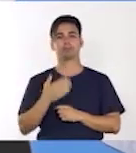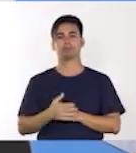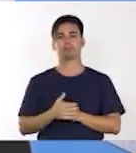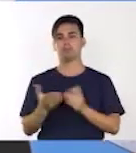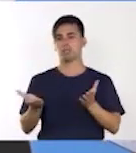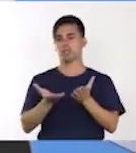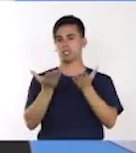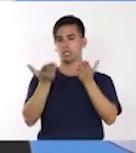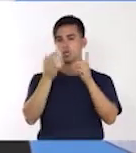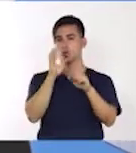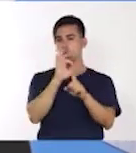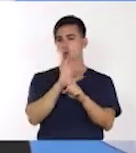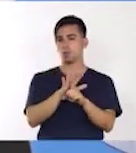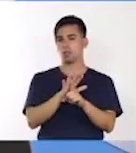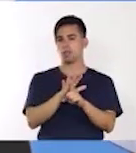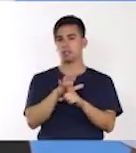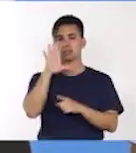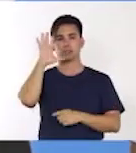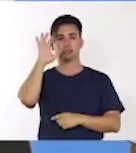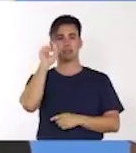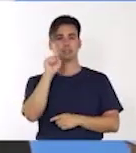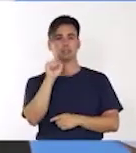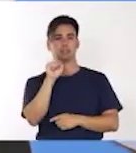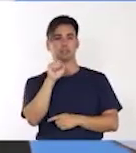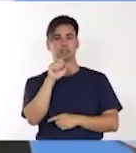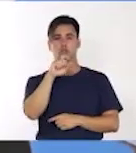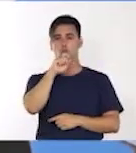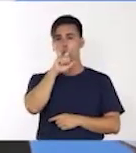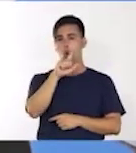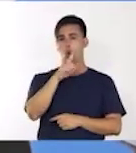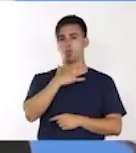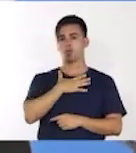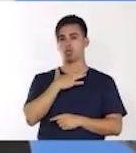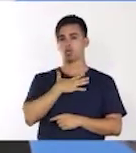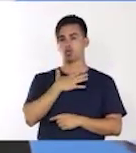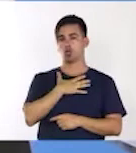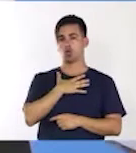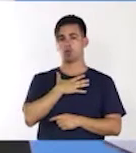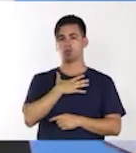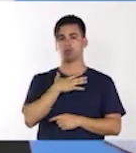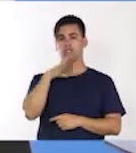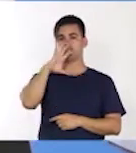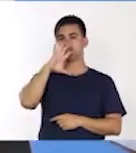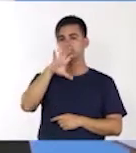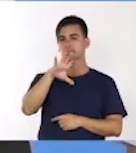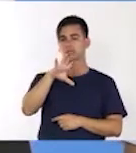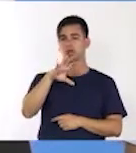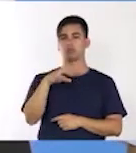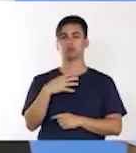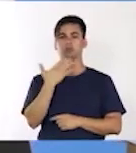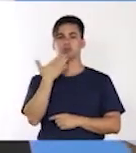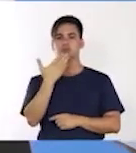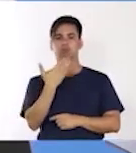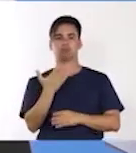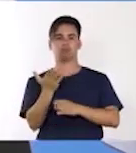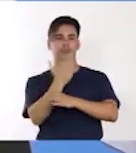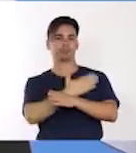pensamiento parte de una asimilación crítica de lo mejor del pensamiento que le